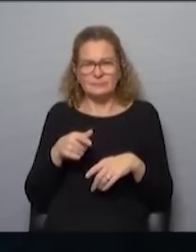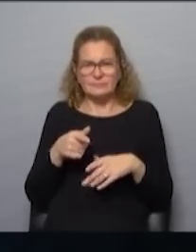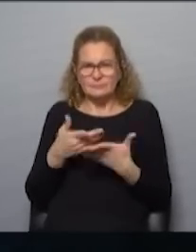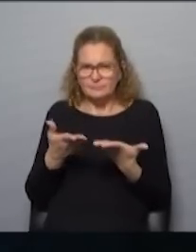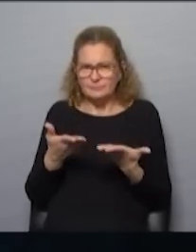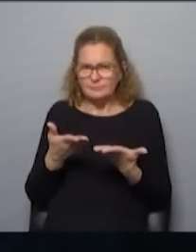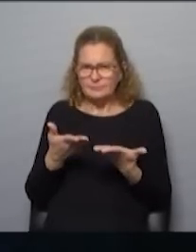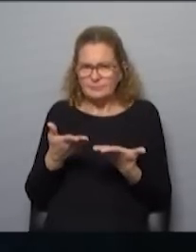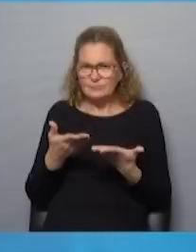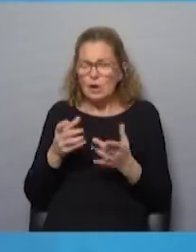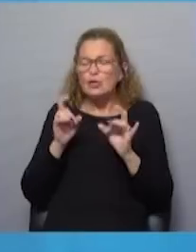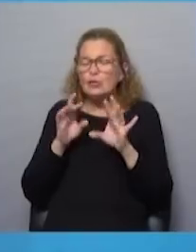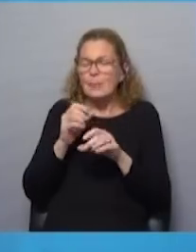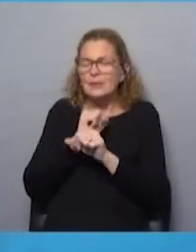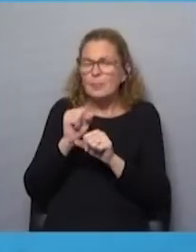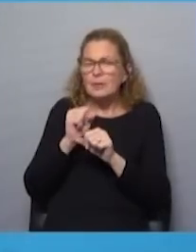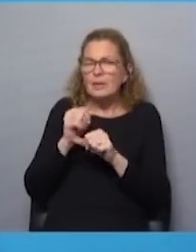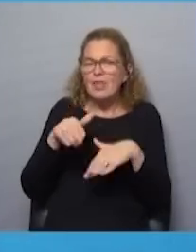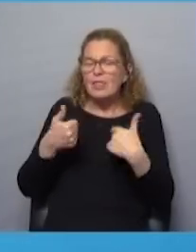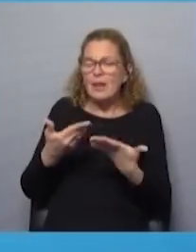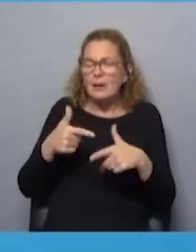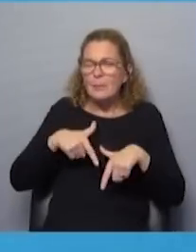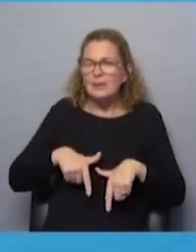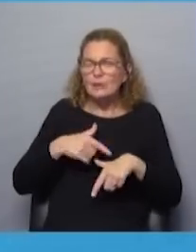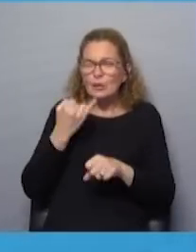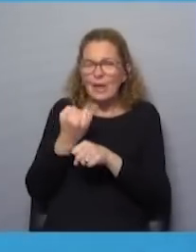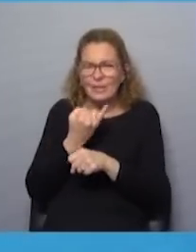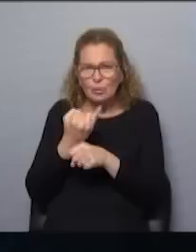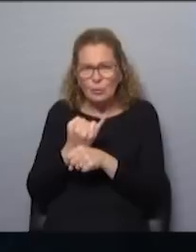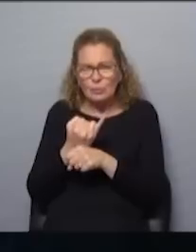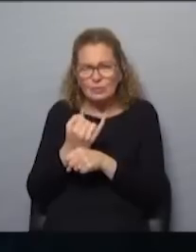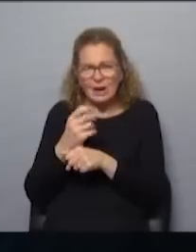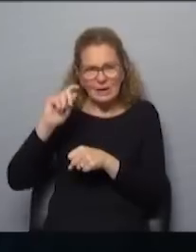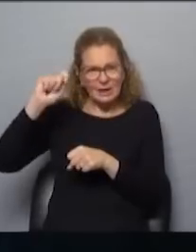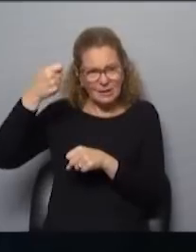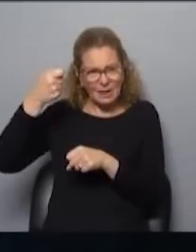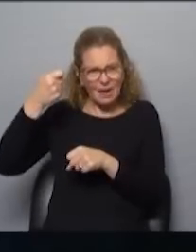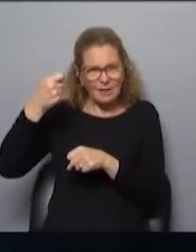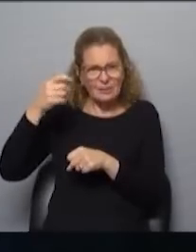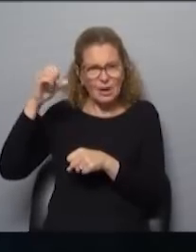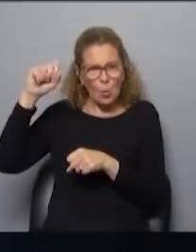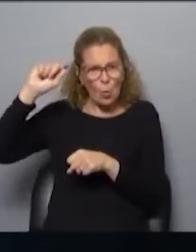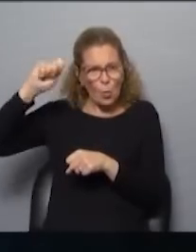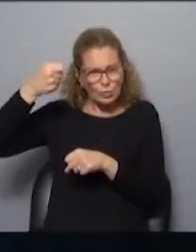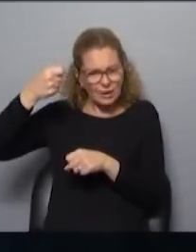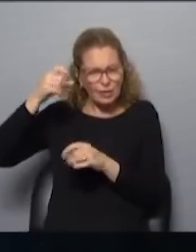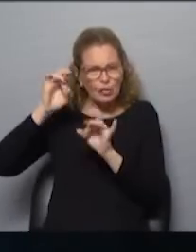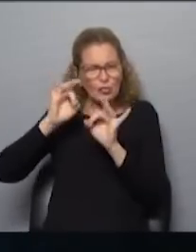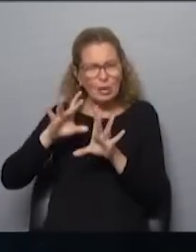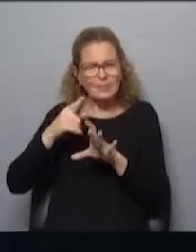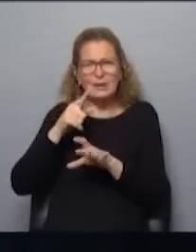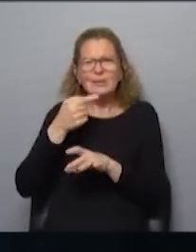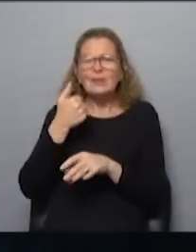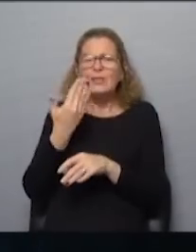disposiciones ahora pues solamente le puedo dar el ministerio y energía a través de útil estoy dando el